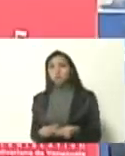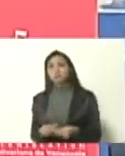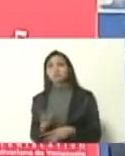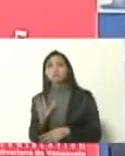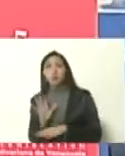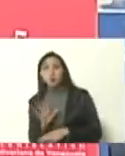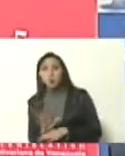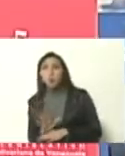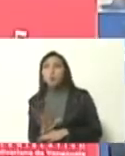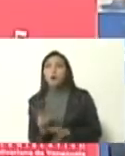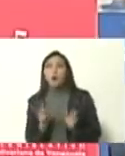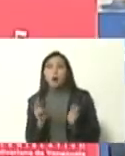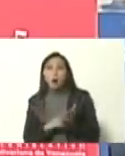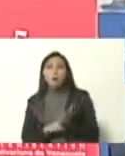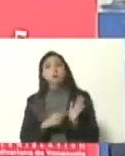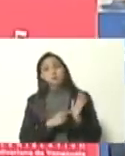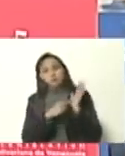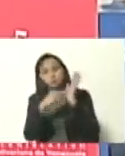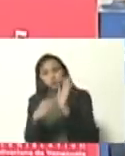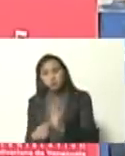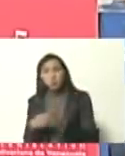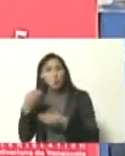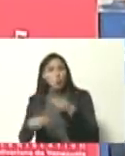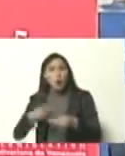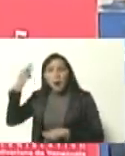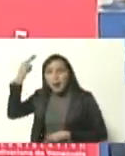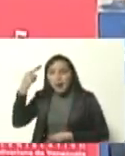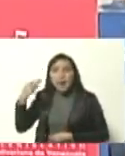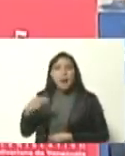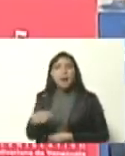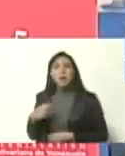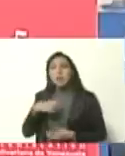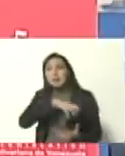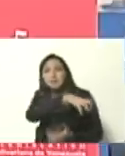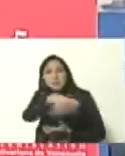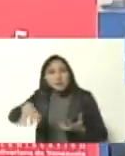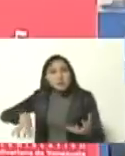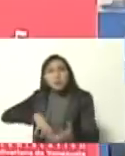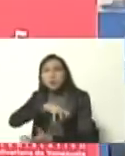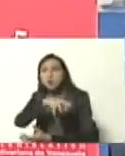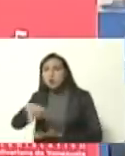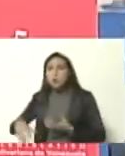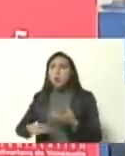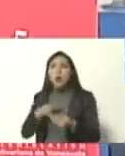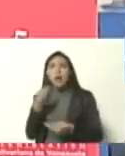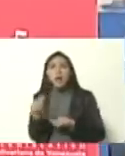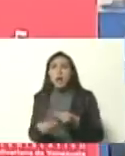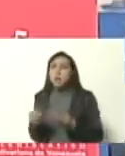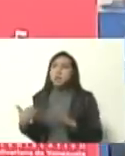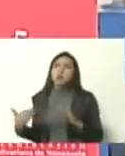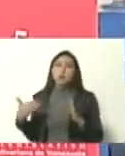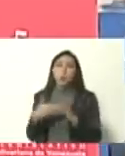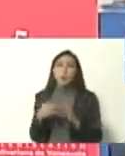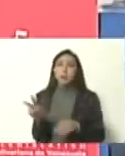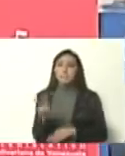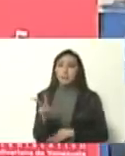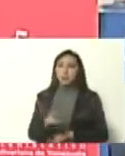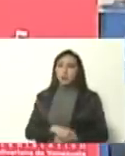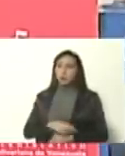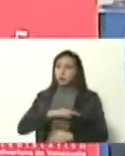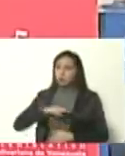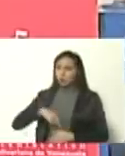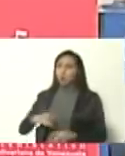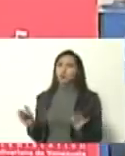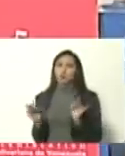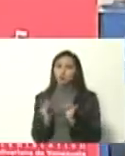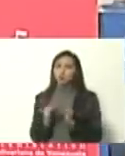la realidad de estos hechos graves que se estaban cometiendo o que se intentaron cometer contra Venezuela. Y sí estamos en